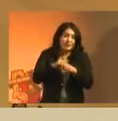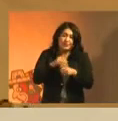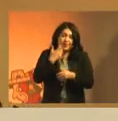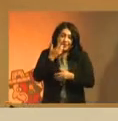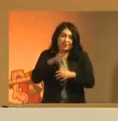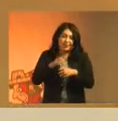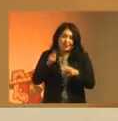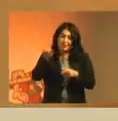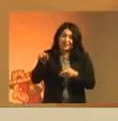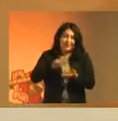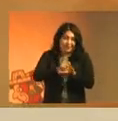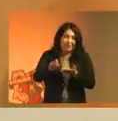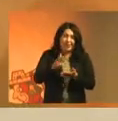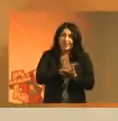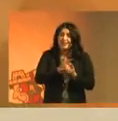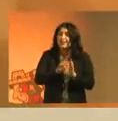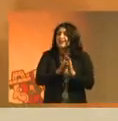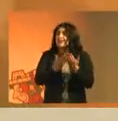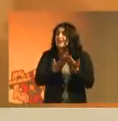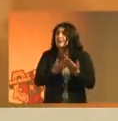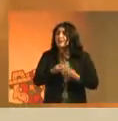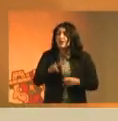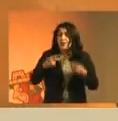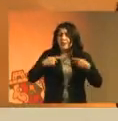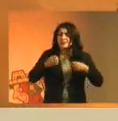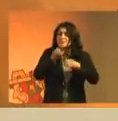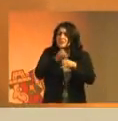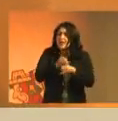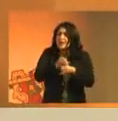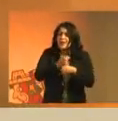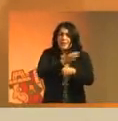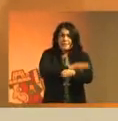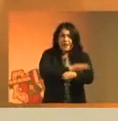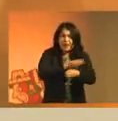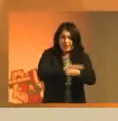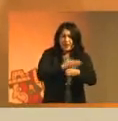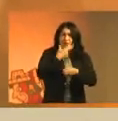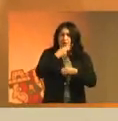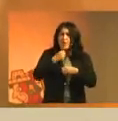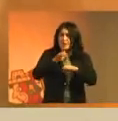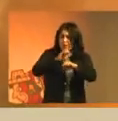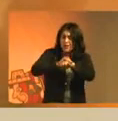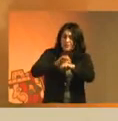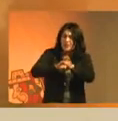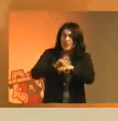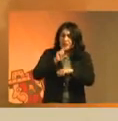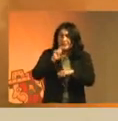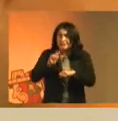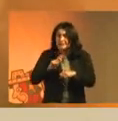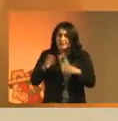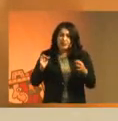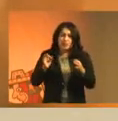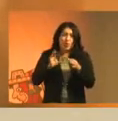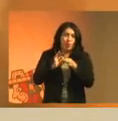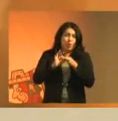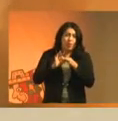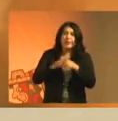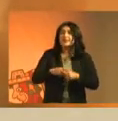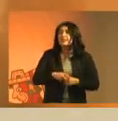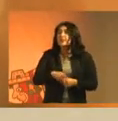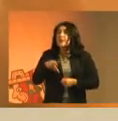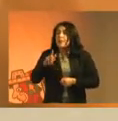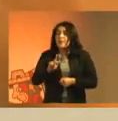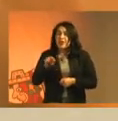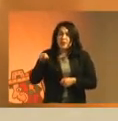conflicto con un personaje que era un personaje maderista amigo de la familia amigo de él muy conocido muy cercano que sin